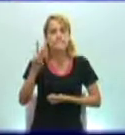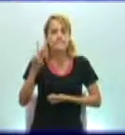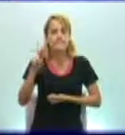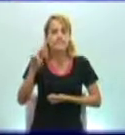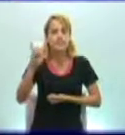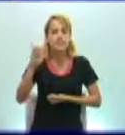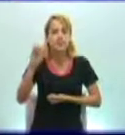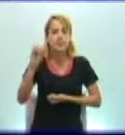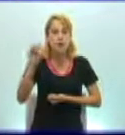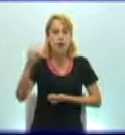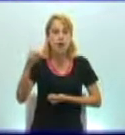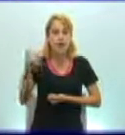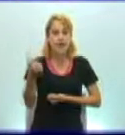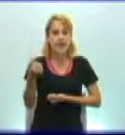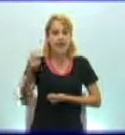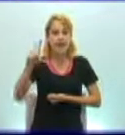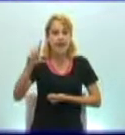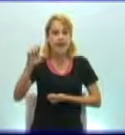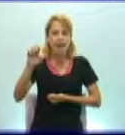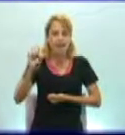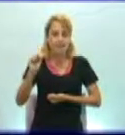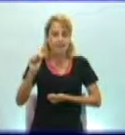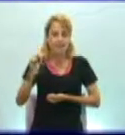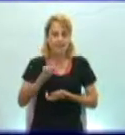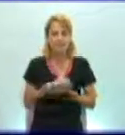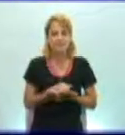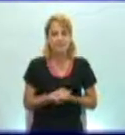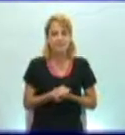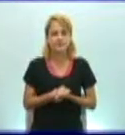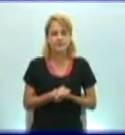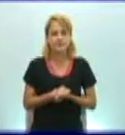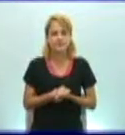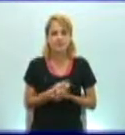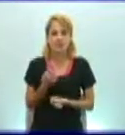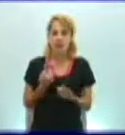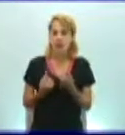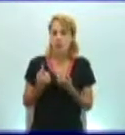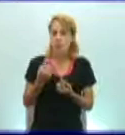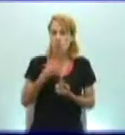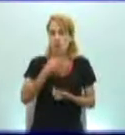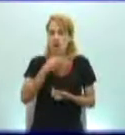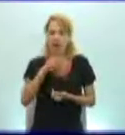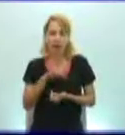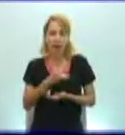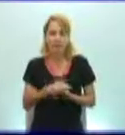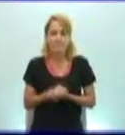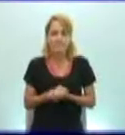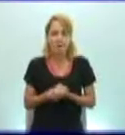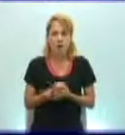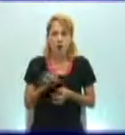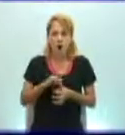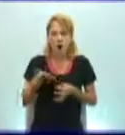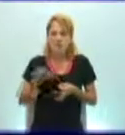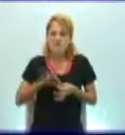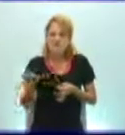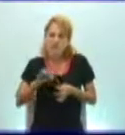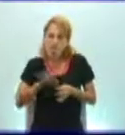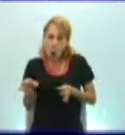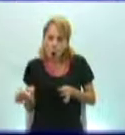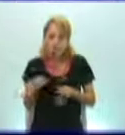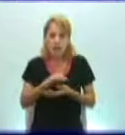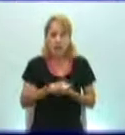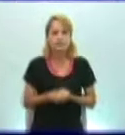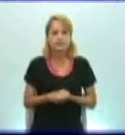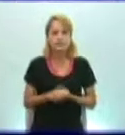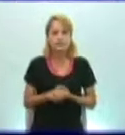está en la semilla. Algunos ejemplos son el frejol, la alfalfa y el pacae.